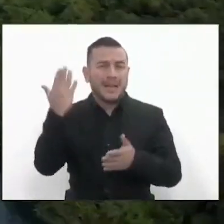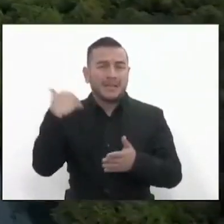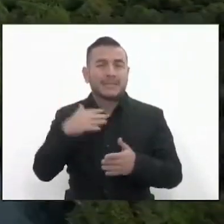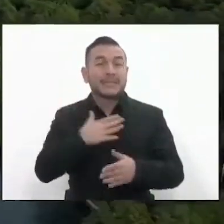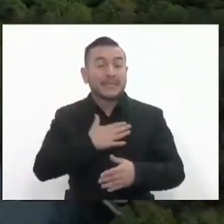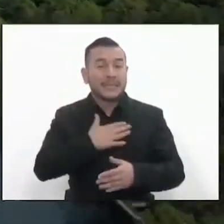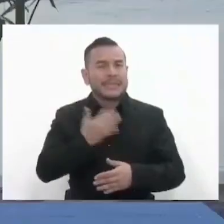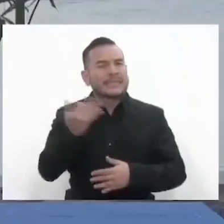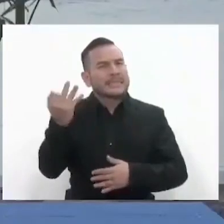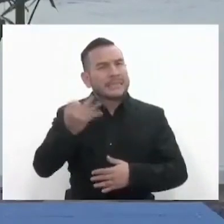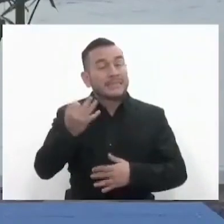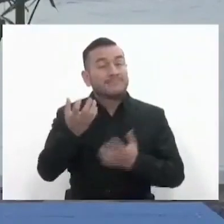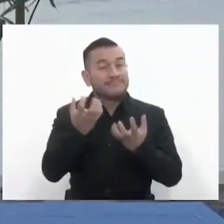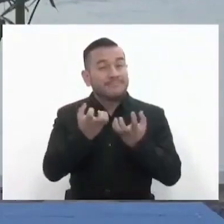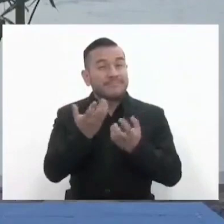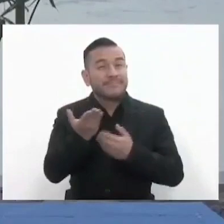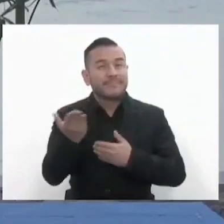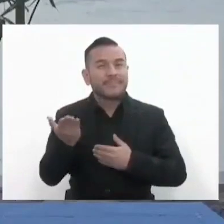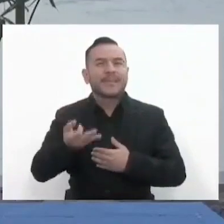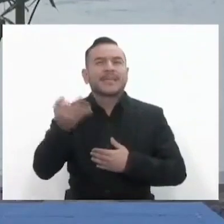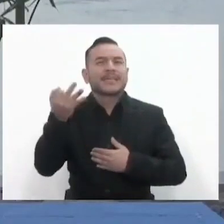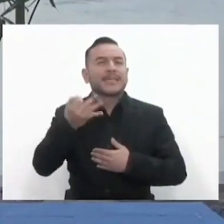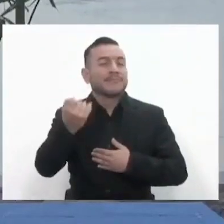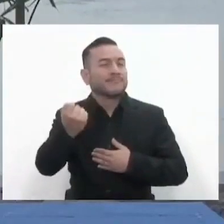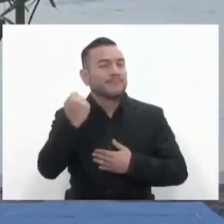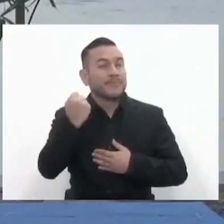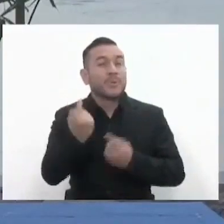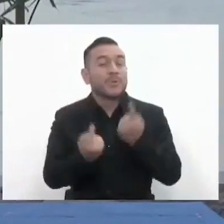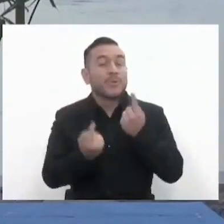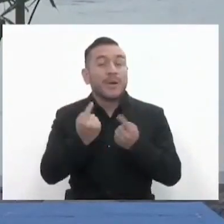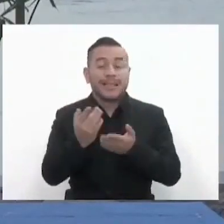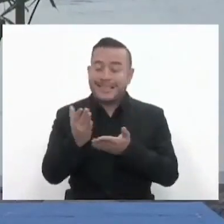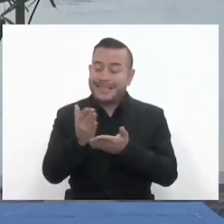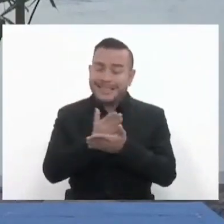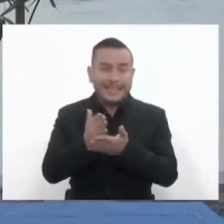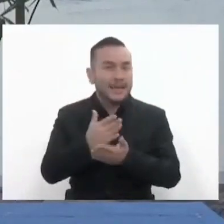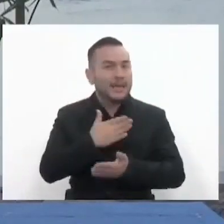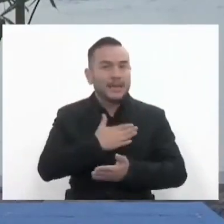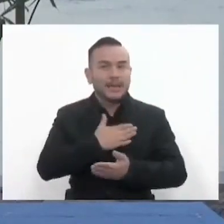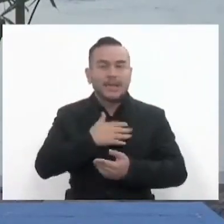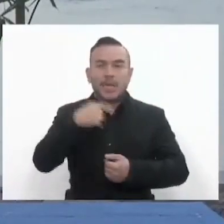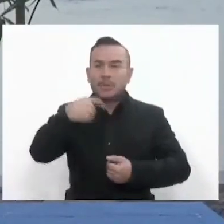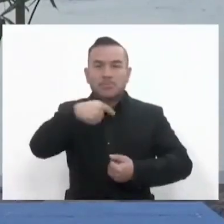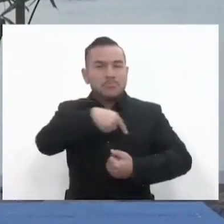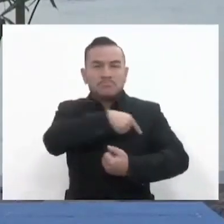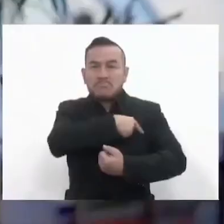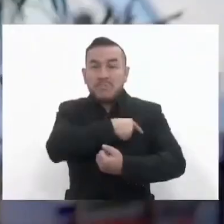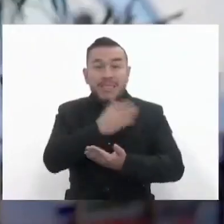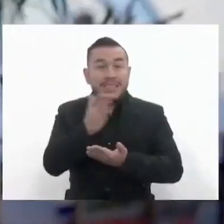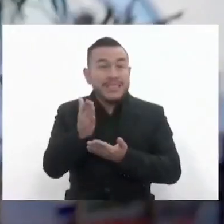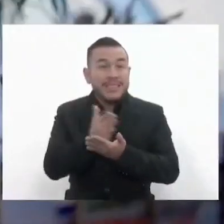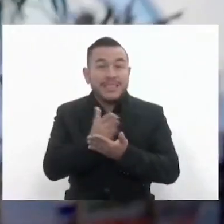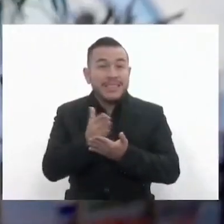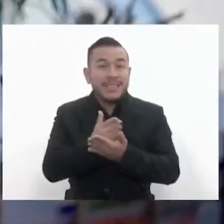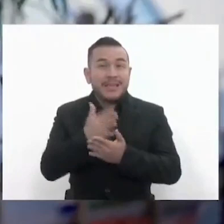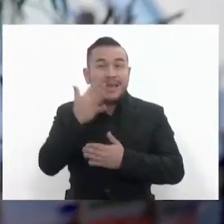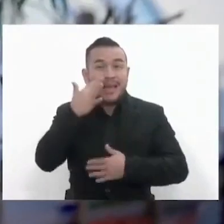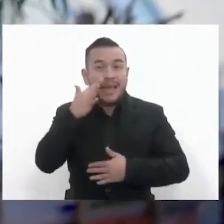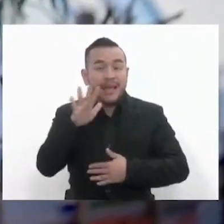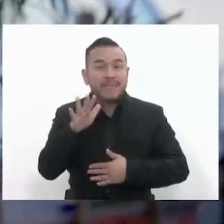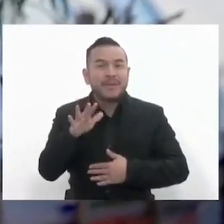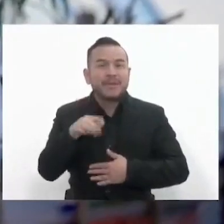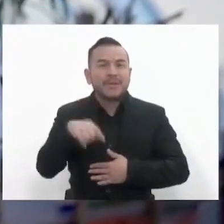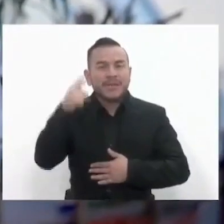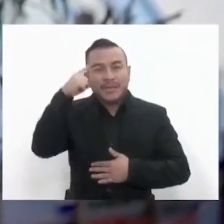muchas necesidades. Pero una necesidad importante es que no había una clínica, no había una, ni siquiera una unidad de salud. Incluso nos decían de